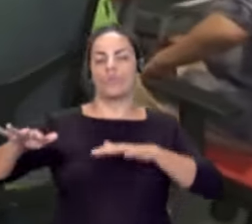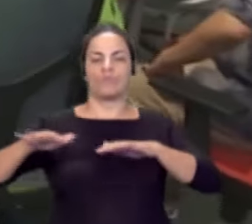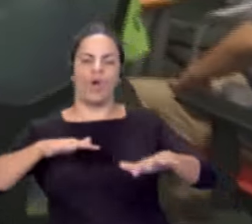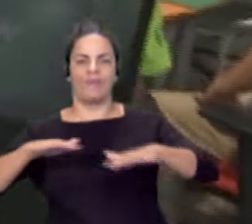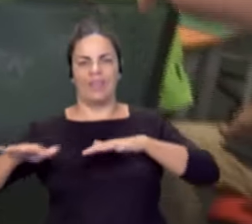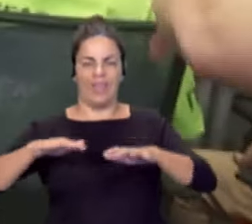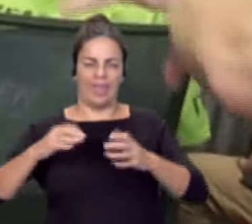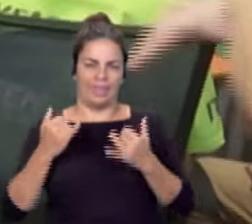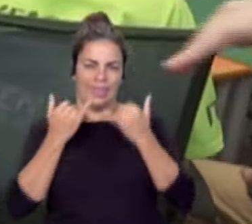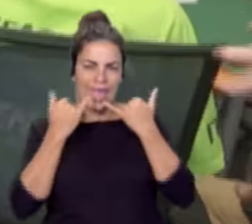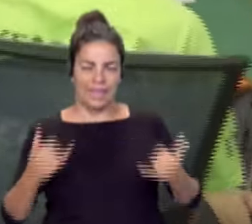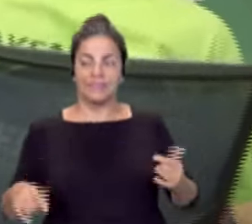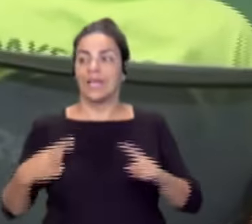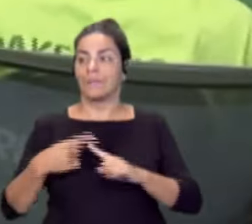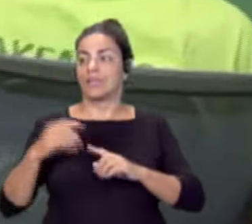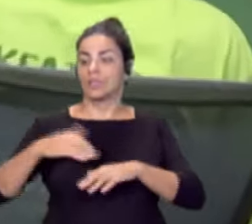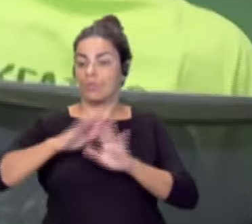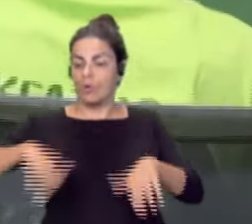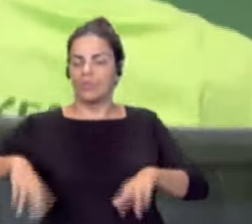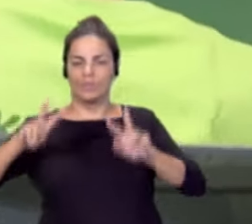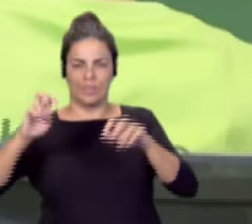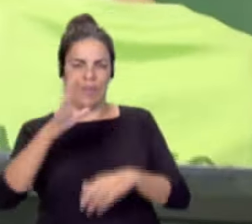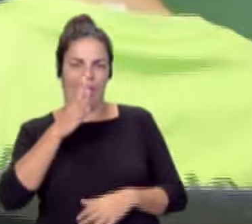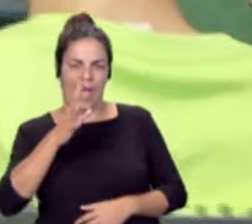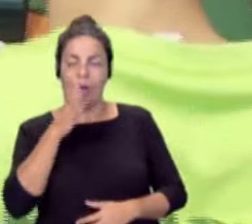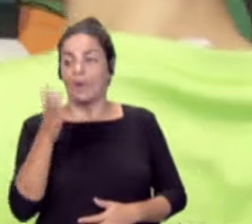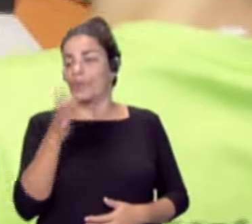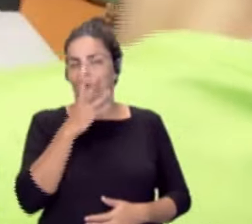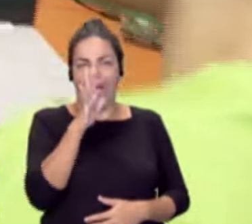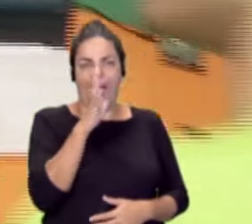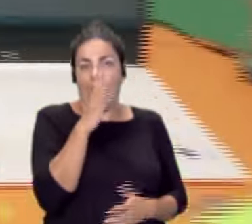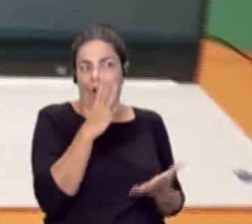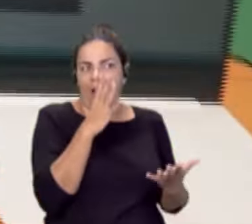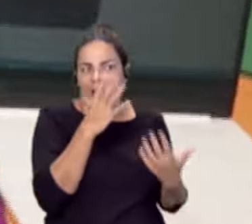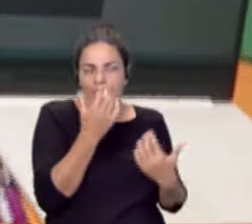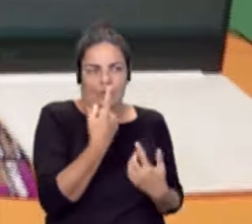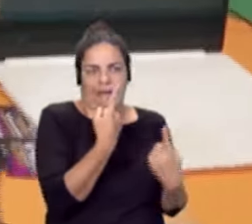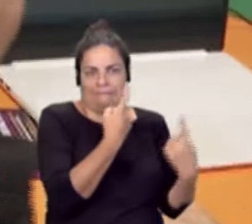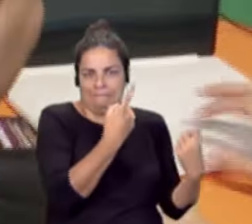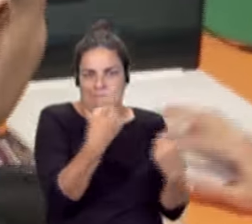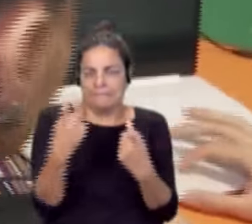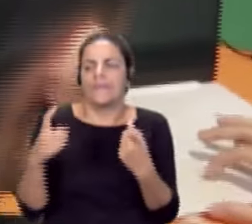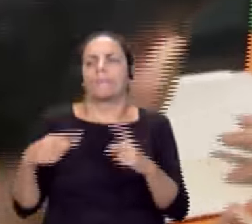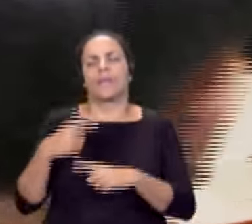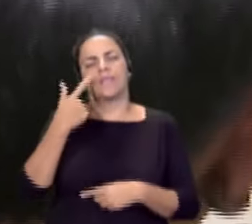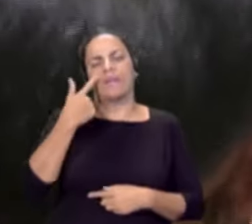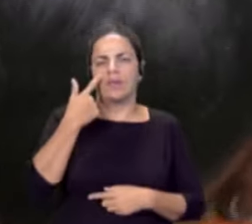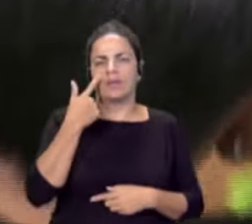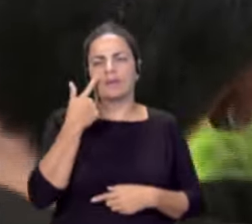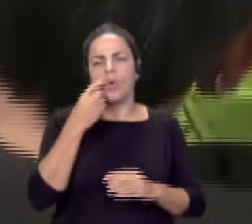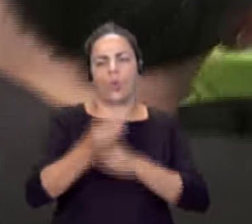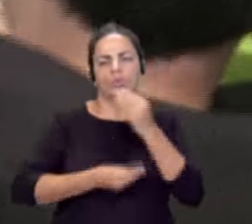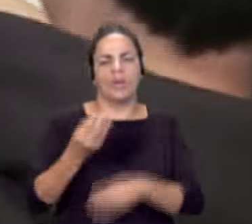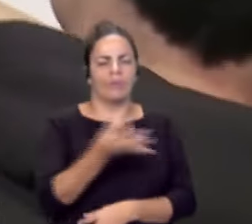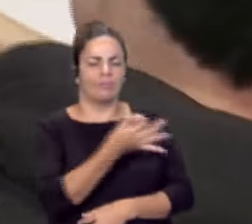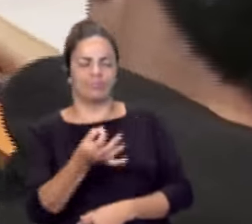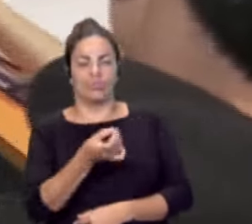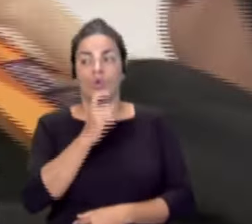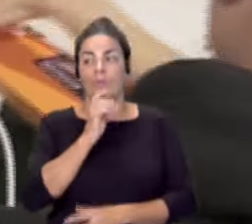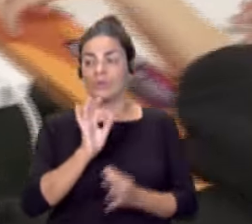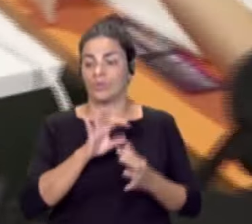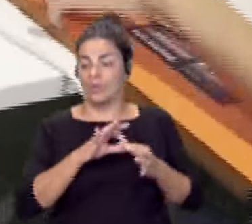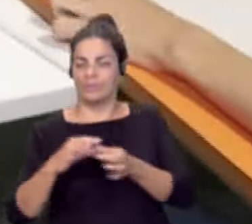decías, el tema del agua, ¿no? Tenemos, el agua es un bien escaso, ¿cómo la utilizamos de forma eficiente? En este caso, aplicada a un palmeral que está justo